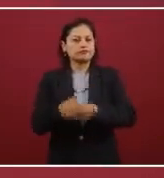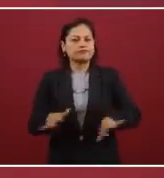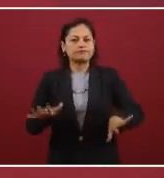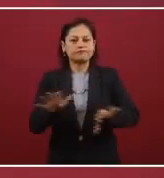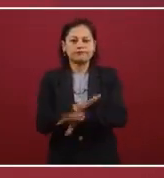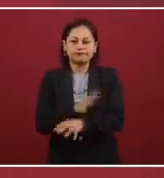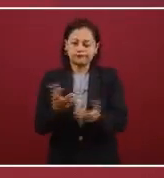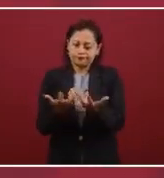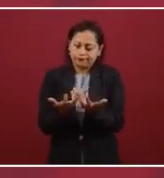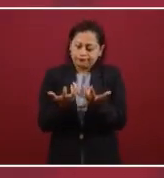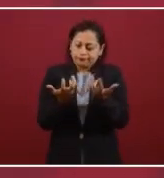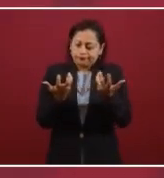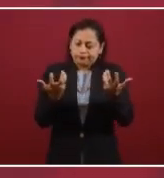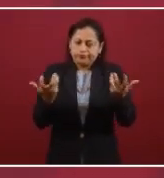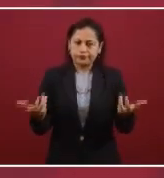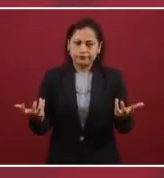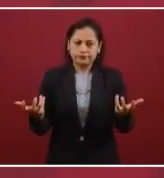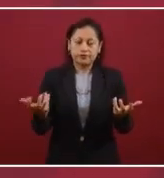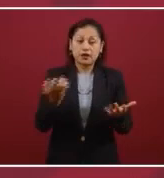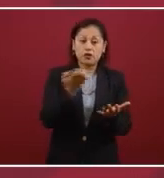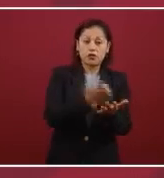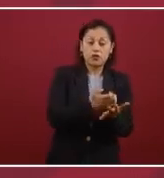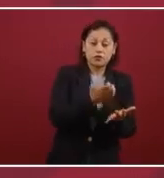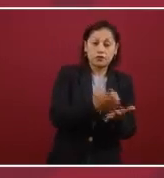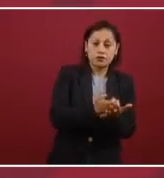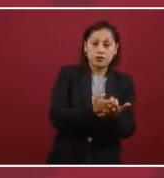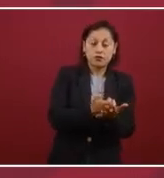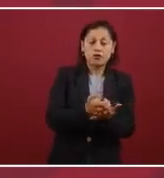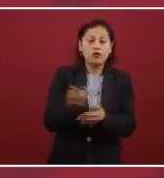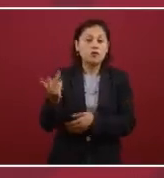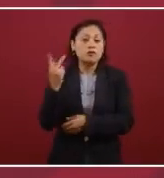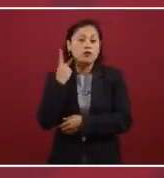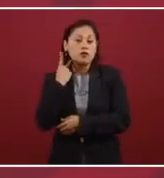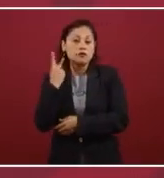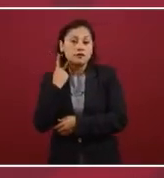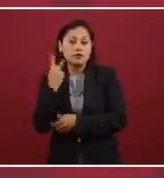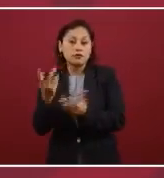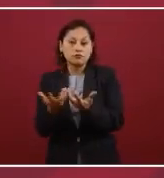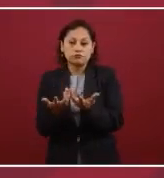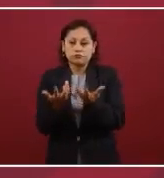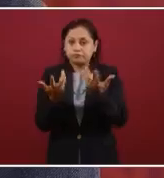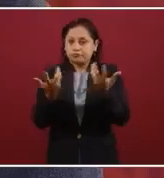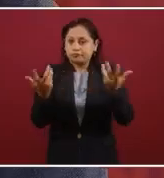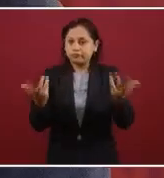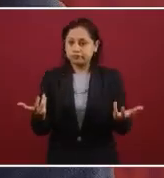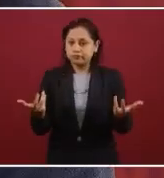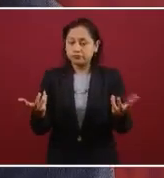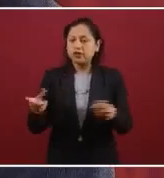de poder económico con poder político, pues el gobierno